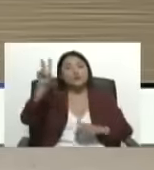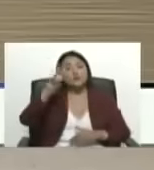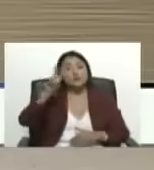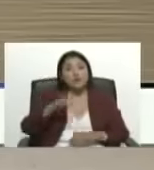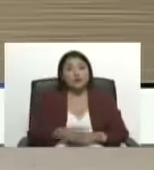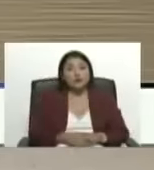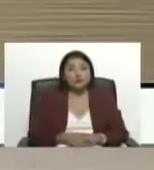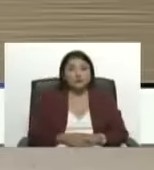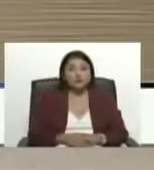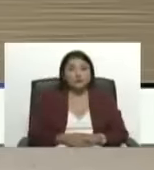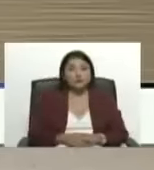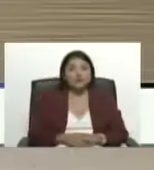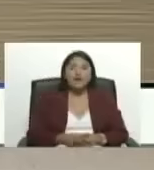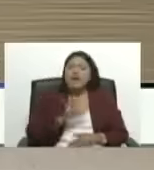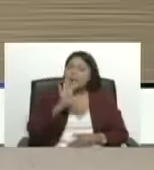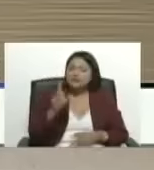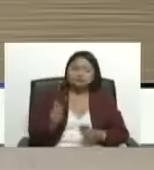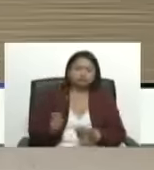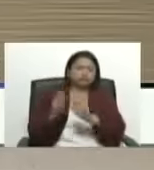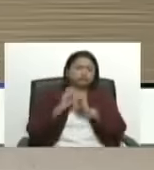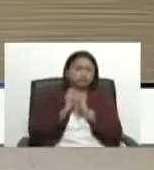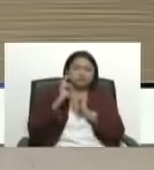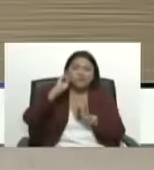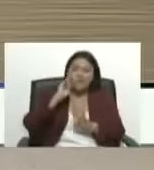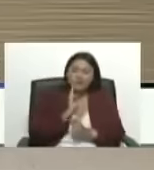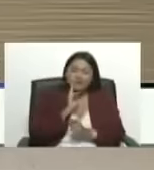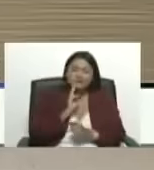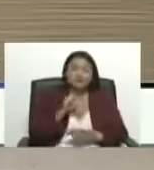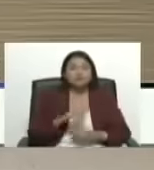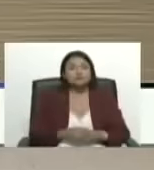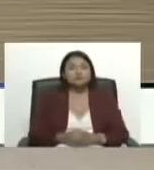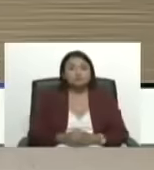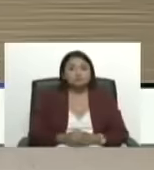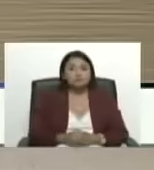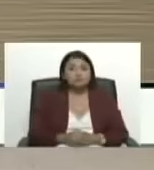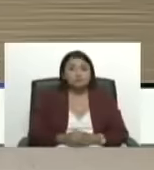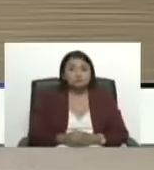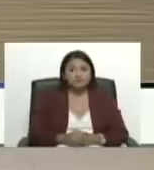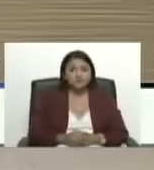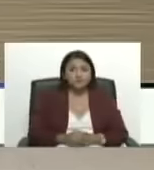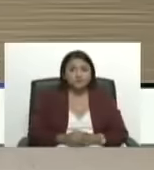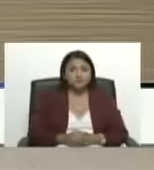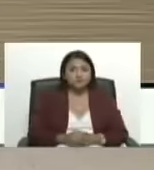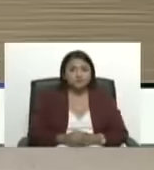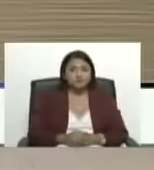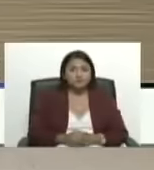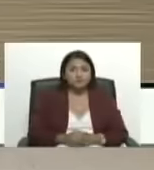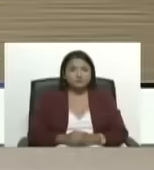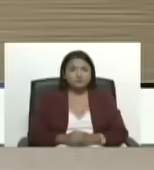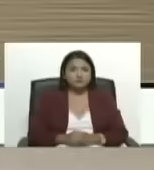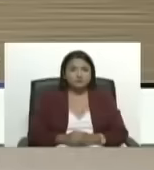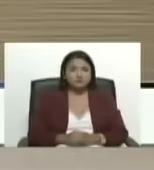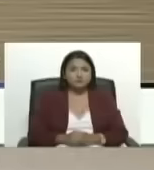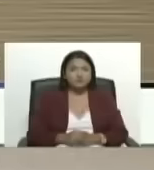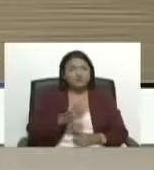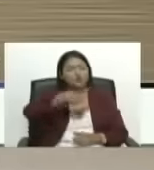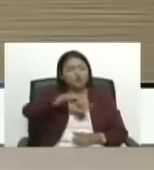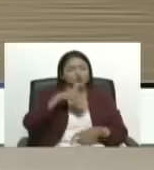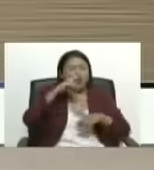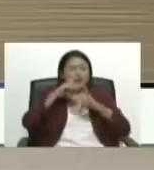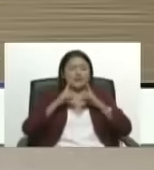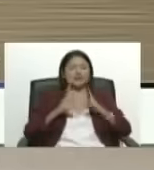Forma parte de nuestro legado histórico de Simón Bolívar, nuestro padre libertador. Es nuestra moral y nuestra